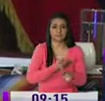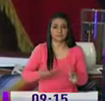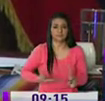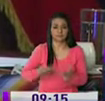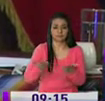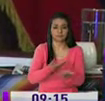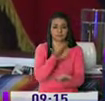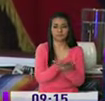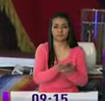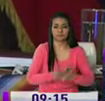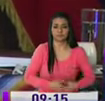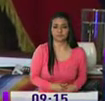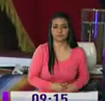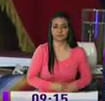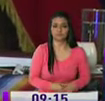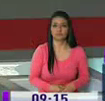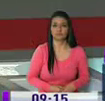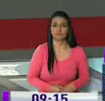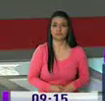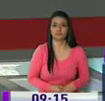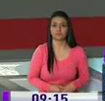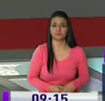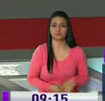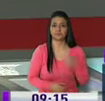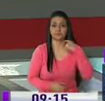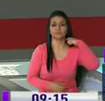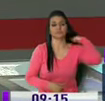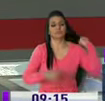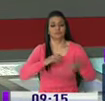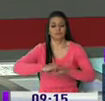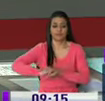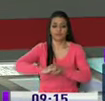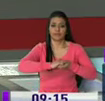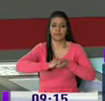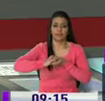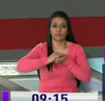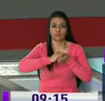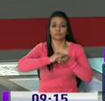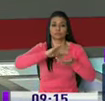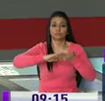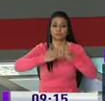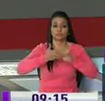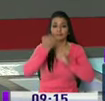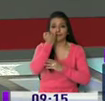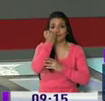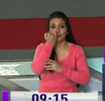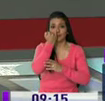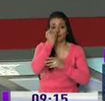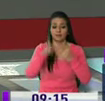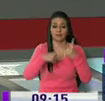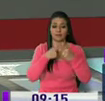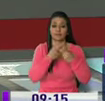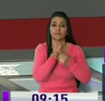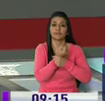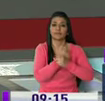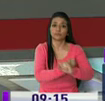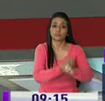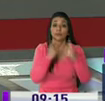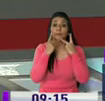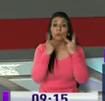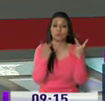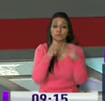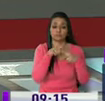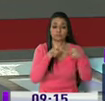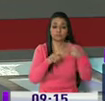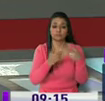Moreno. Informó Javier Gallo. La Confederación de Nacionalidades Indígenas del Ecuador, CONAIE, y la Defensoría Pública presentaron